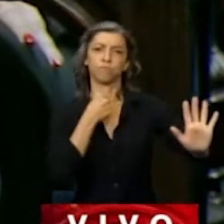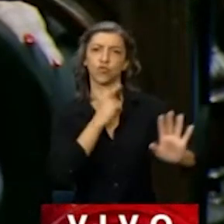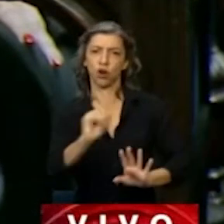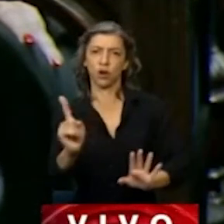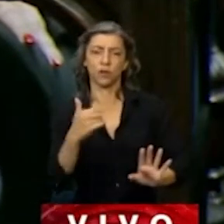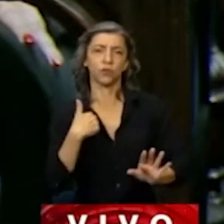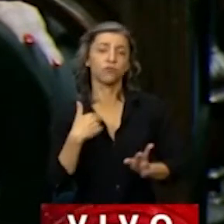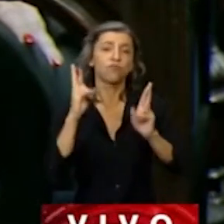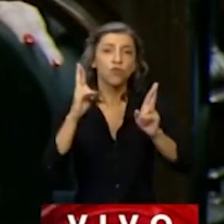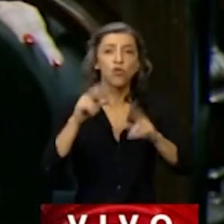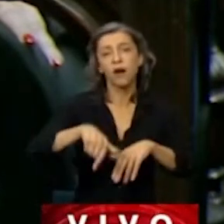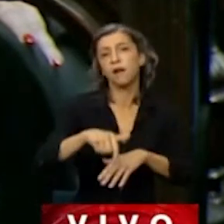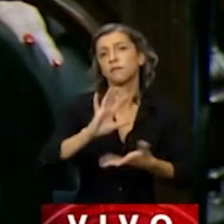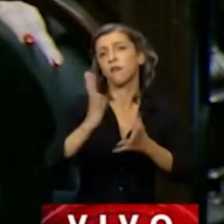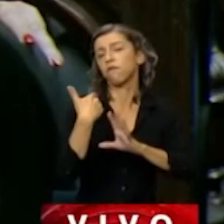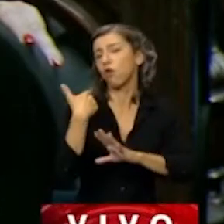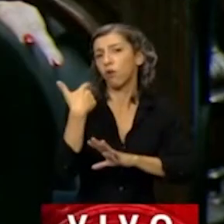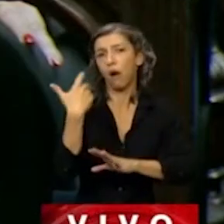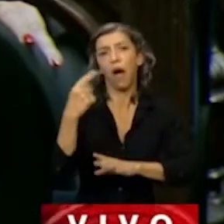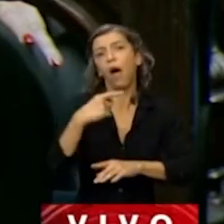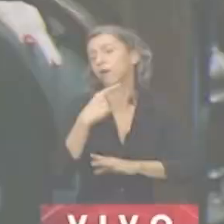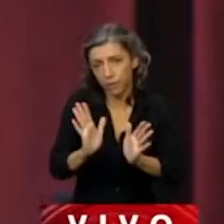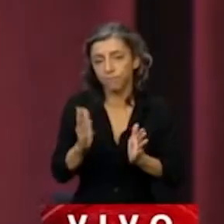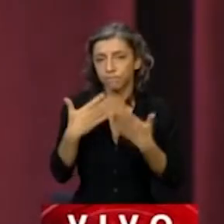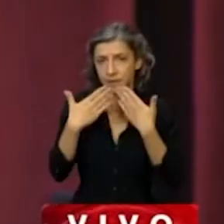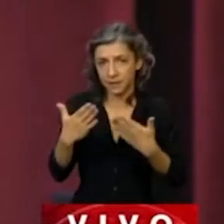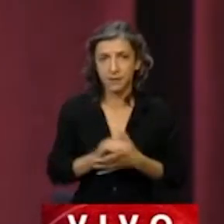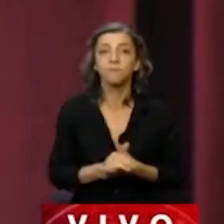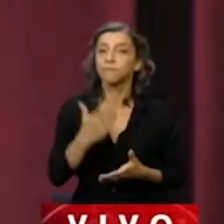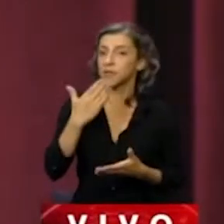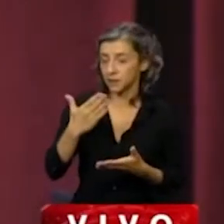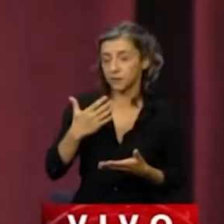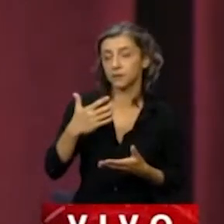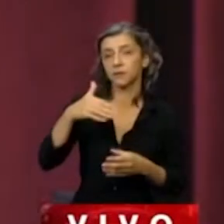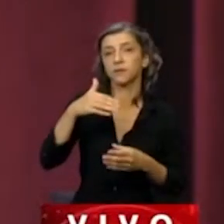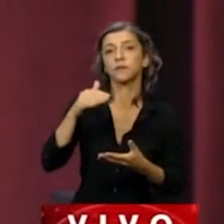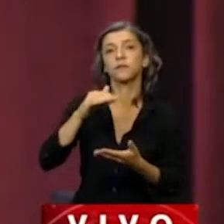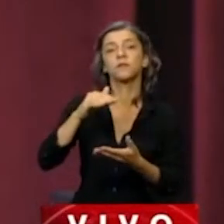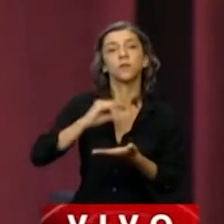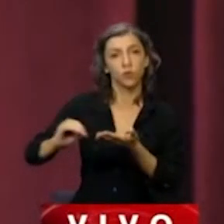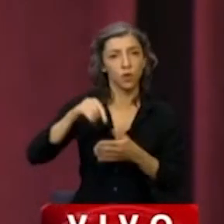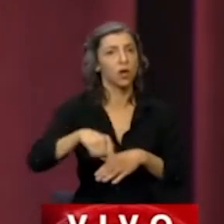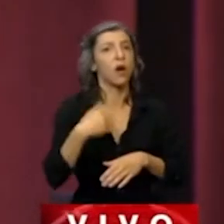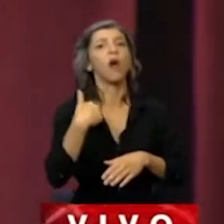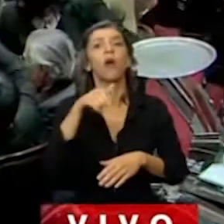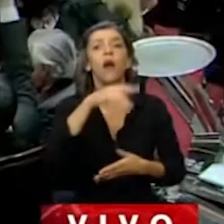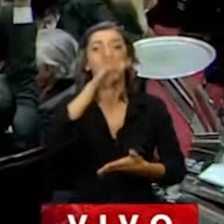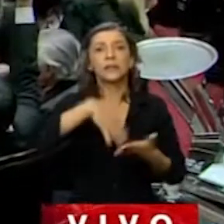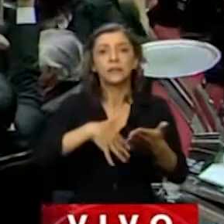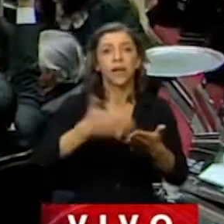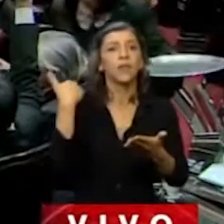discurso no se replique de ahora en adelante. Muchas gracias. Se va a votar el texto leído por esta presidencia, se vota por signos.